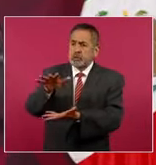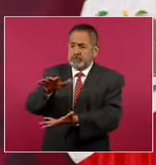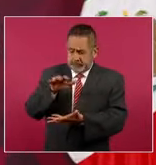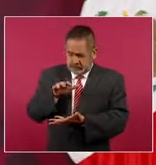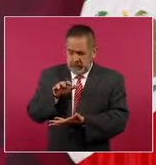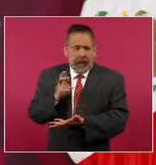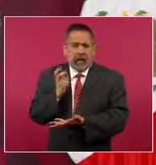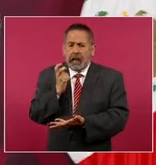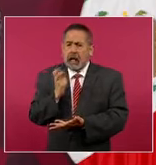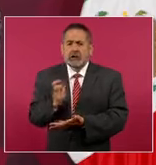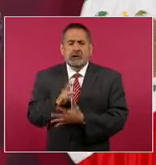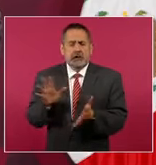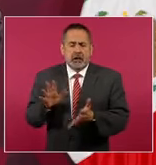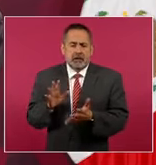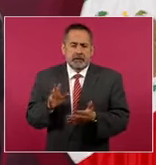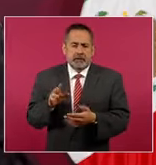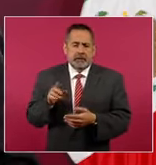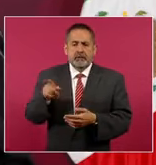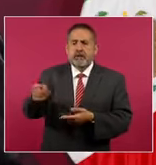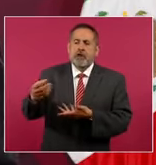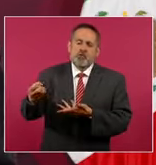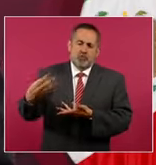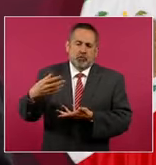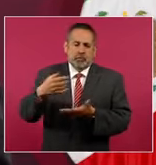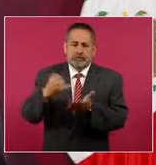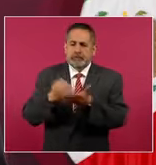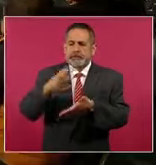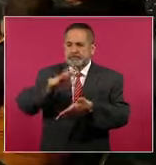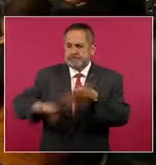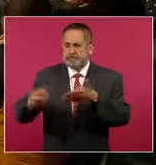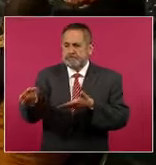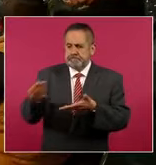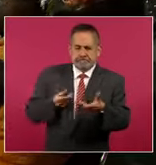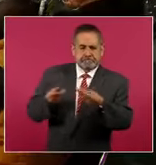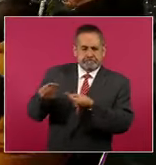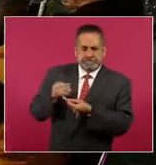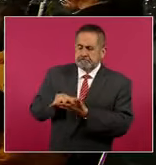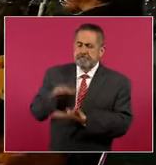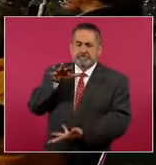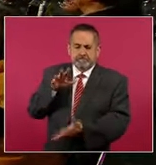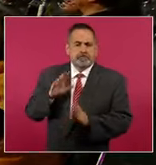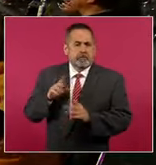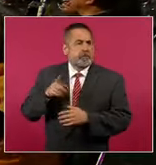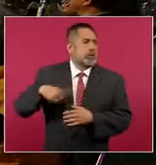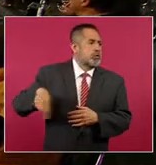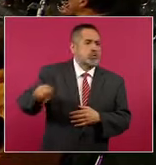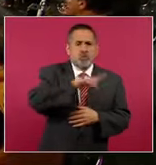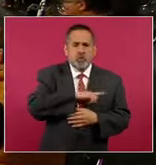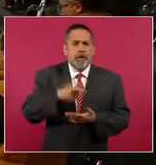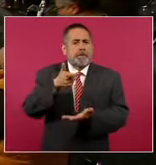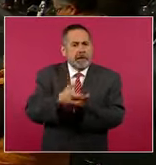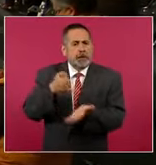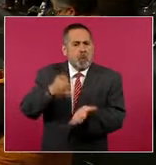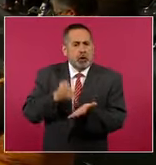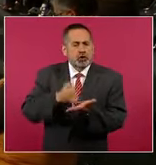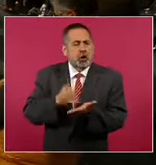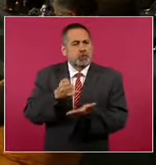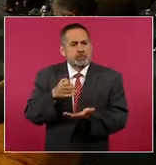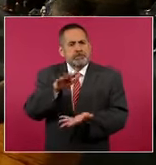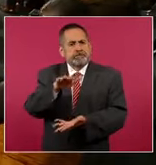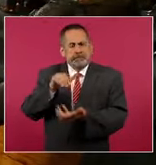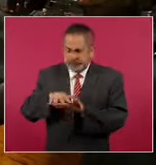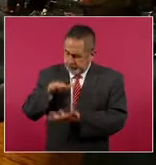que no deben de ser impuestos, deben ser contribuciones. Pero bueno, ya se paga el impuesto. Y